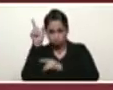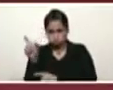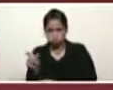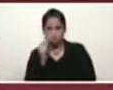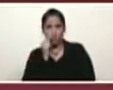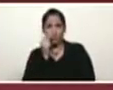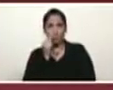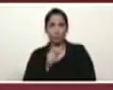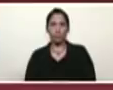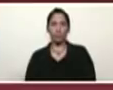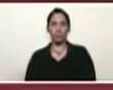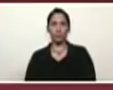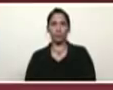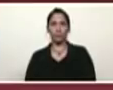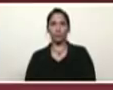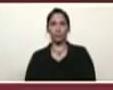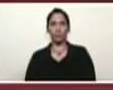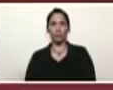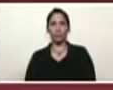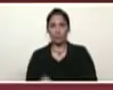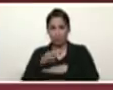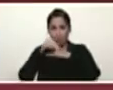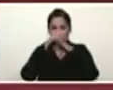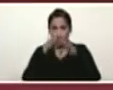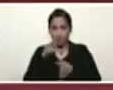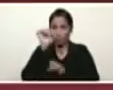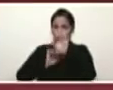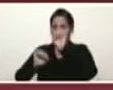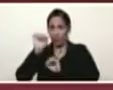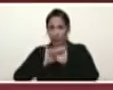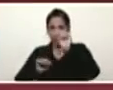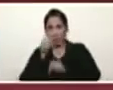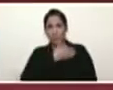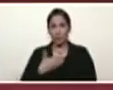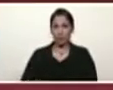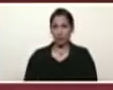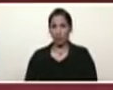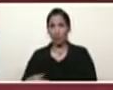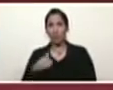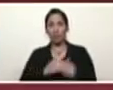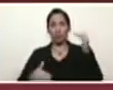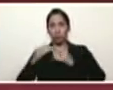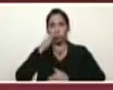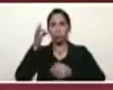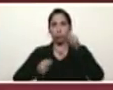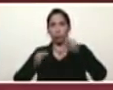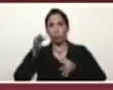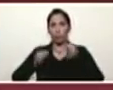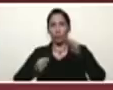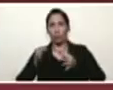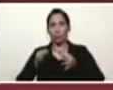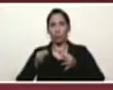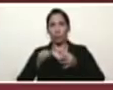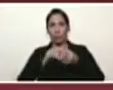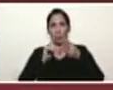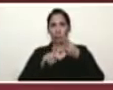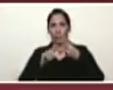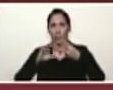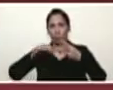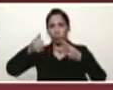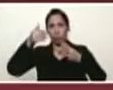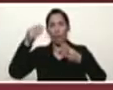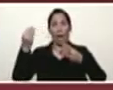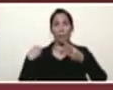Fue el general Padrino, fue el presidente del Tribunal Supremo Michael Moreno y el general Hernández Dala quienes me